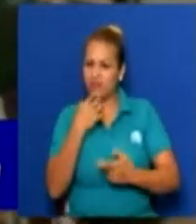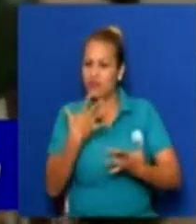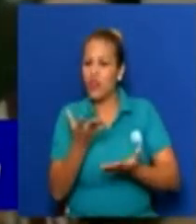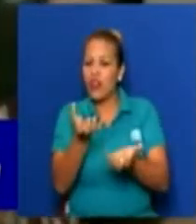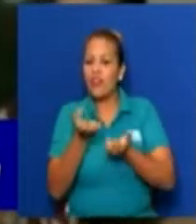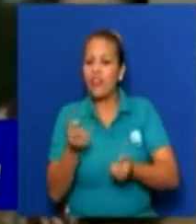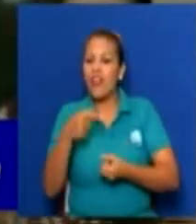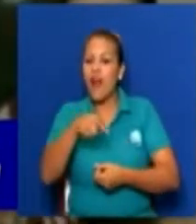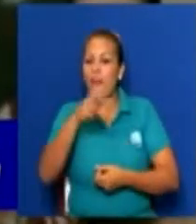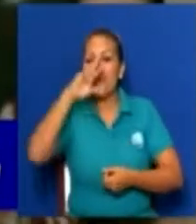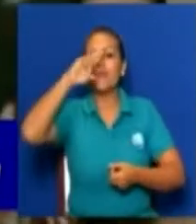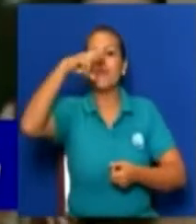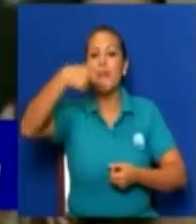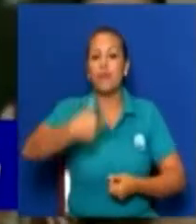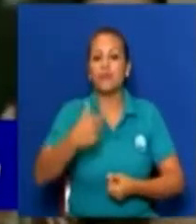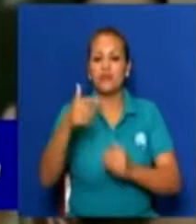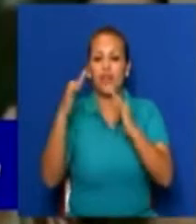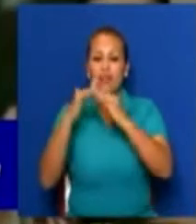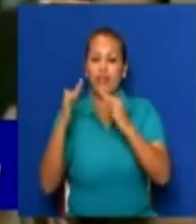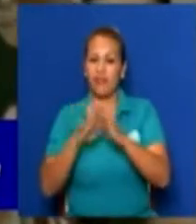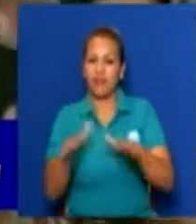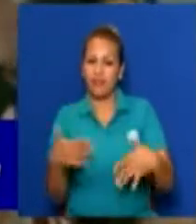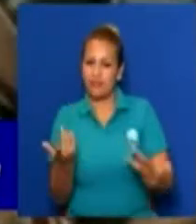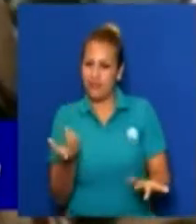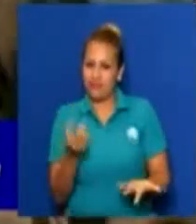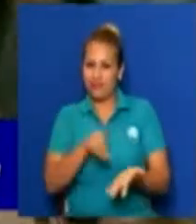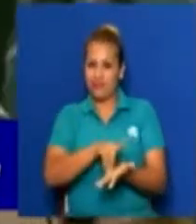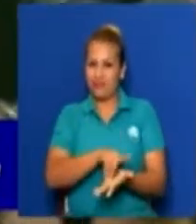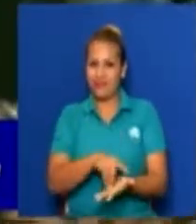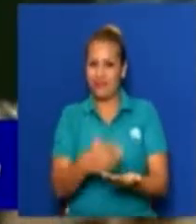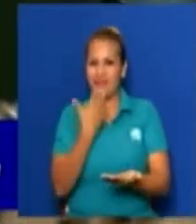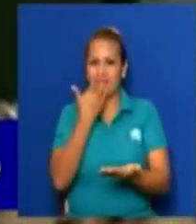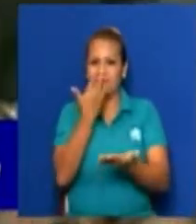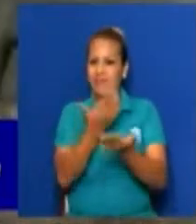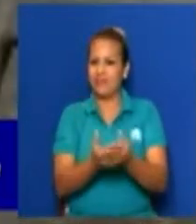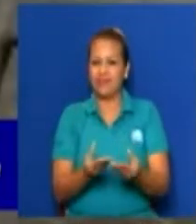no dejar ninguna duda. Muchas gracias.